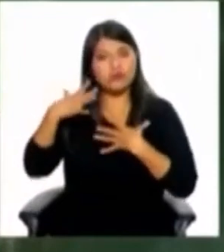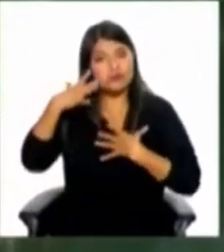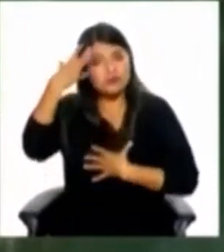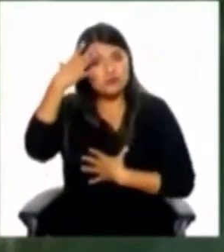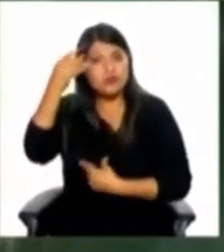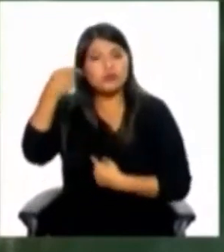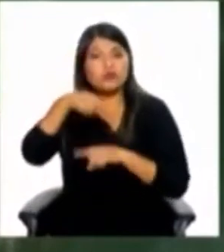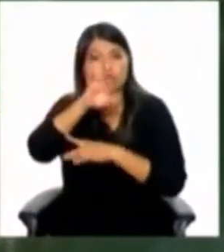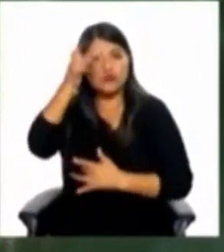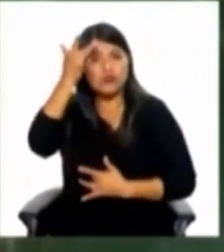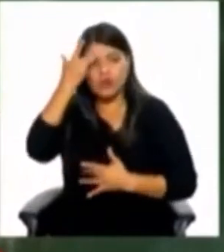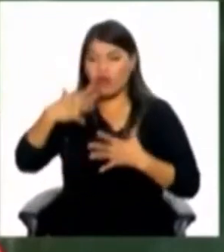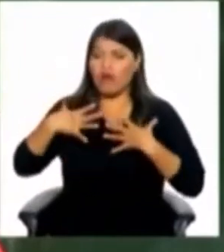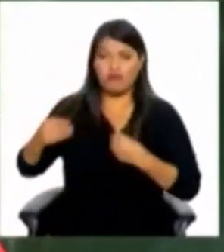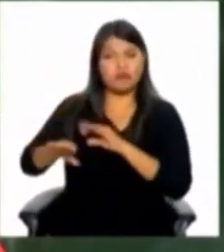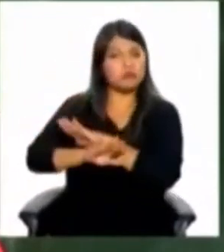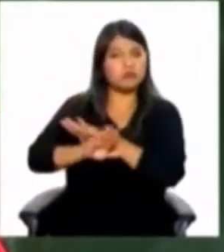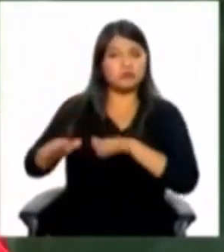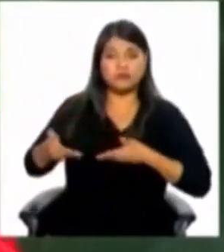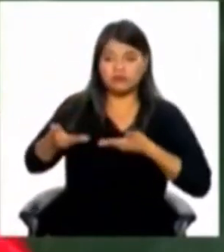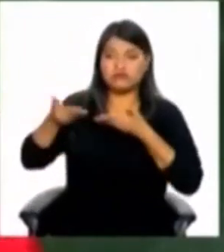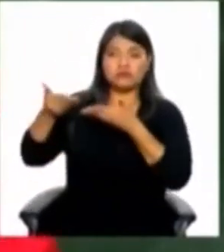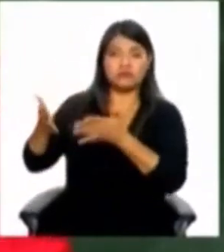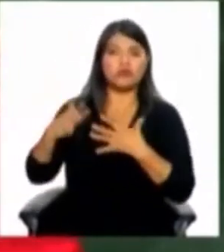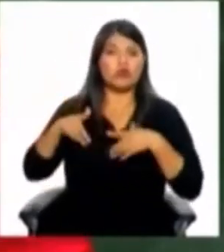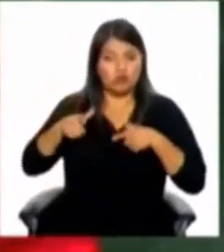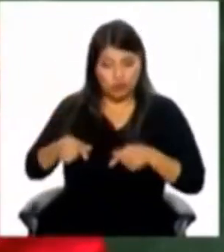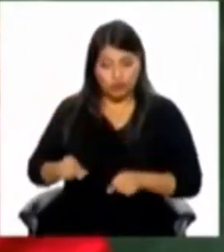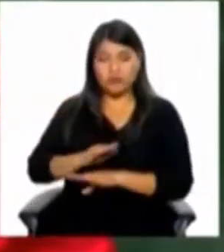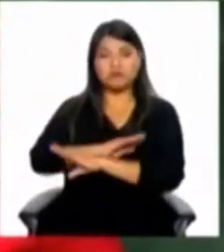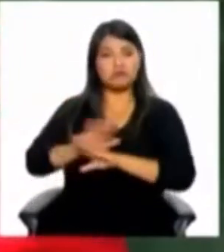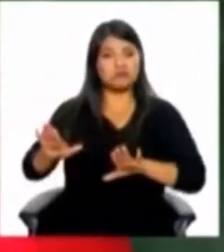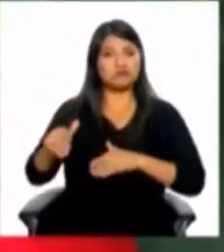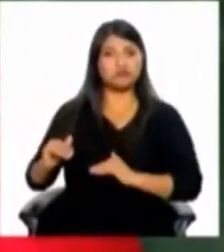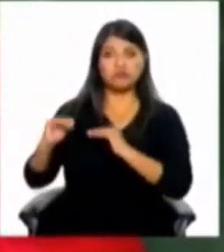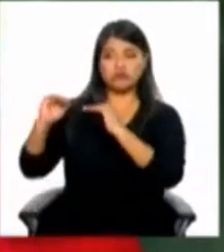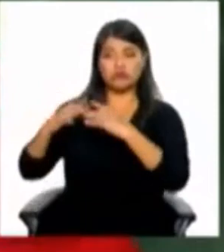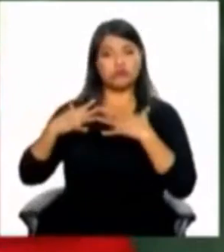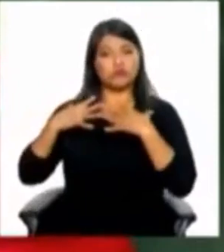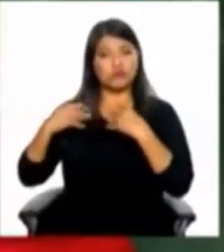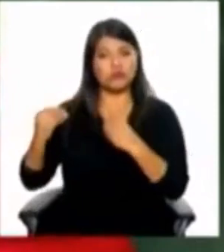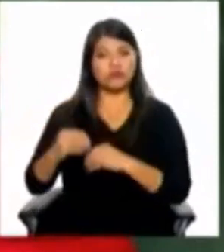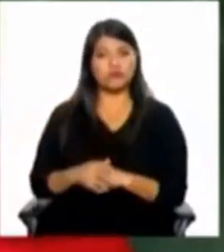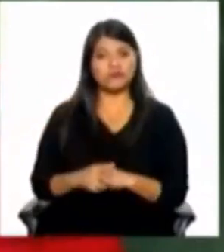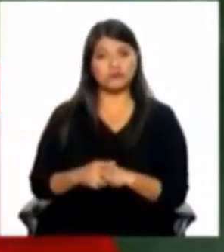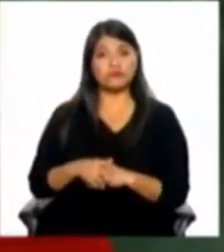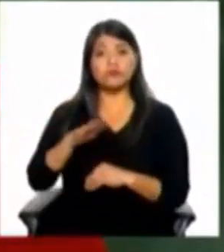hay voluntad política. En estos ámbitos, la cooperación internacional debe